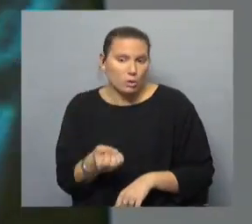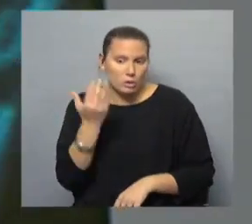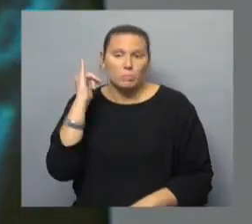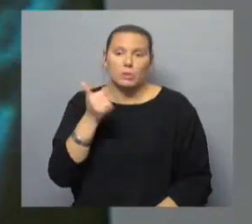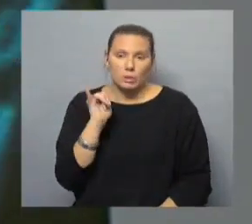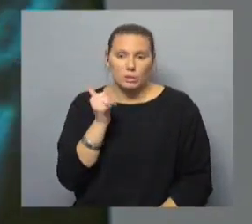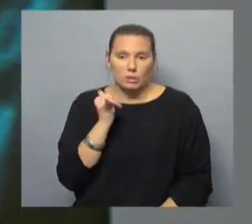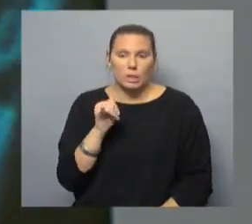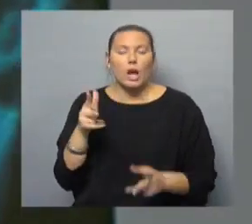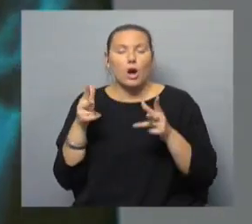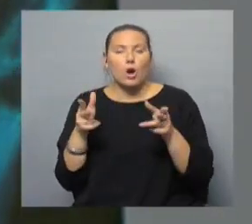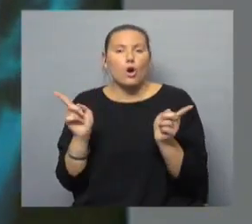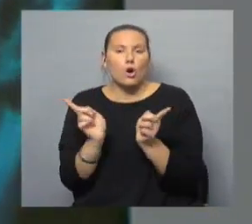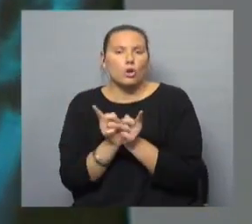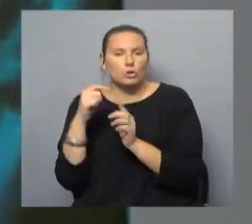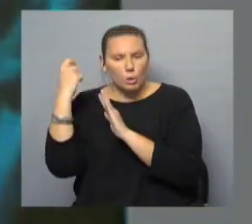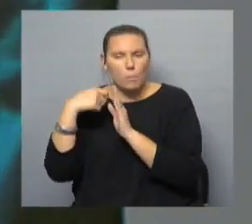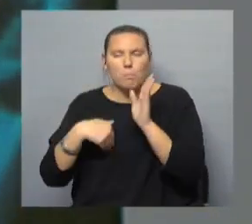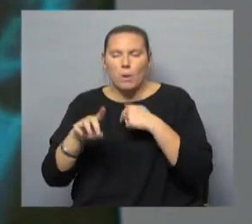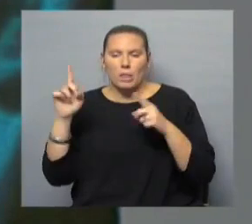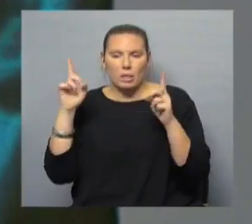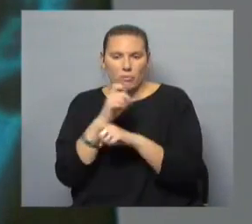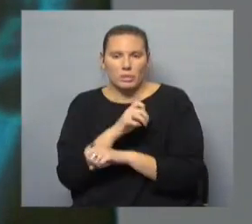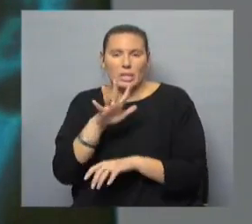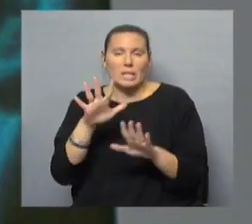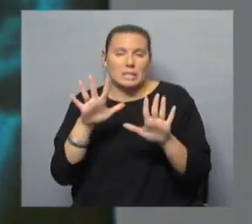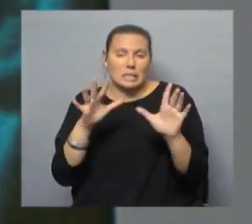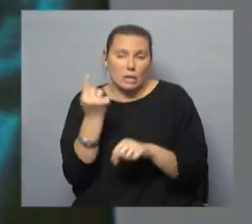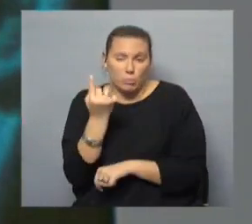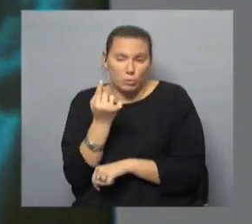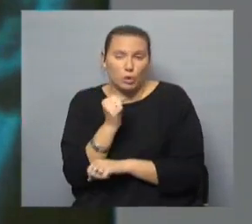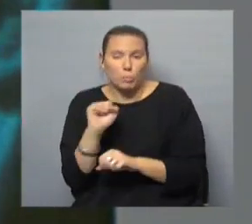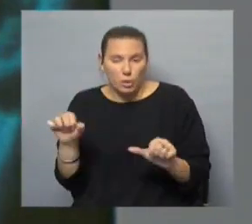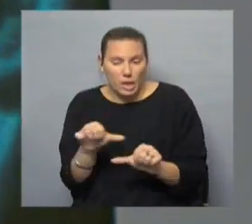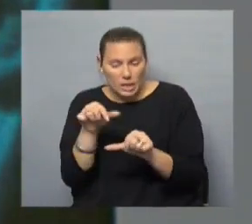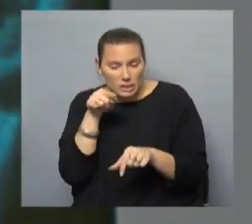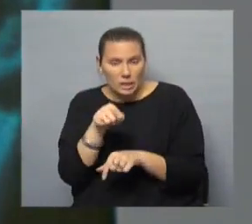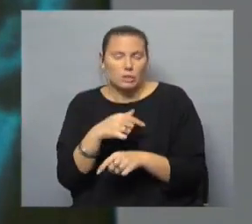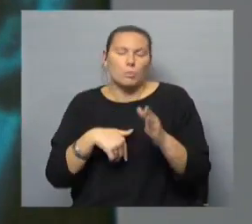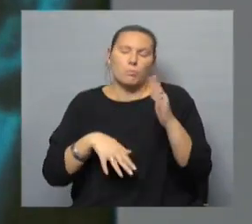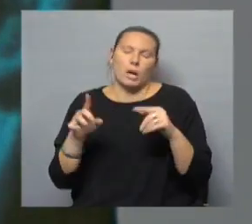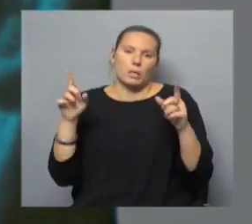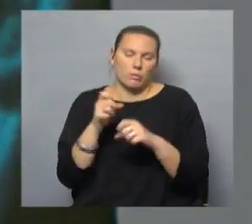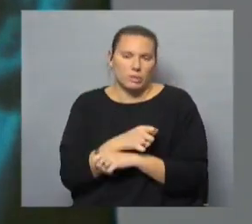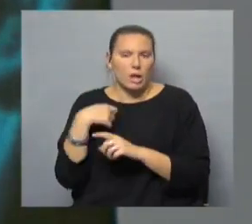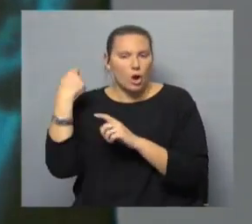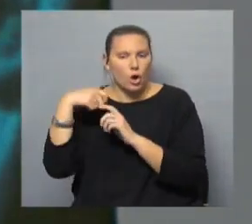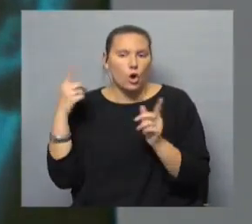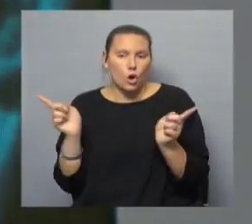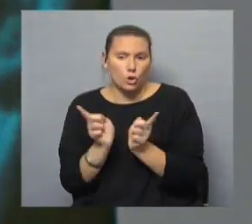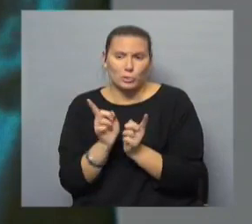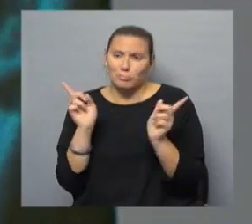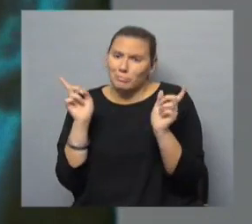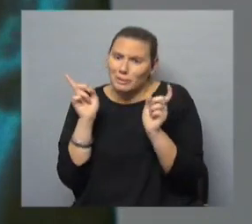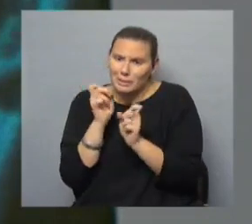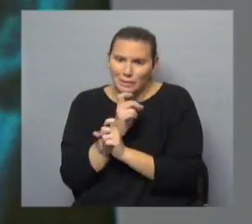Buenísimo. Y sí, en cortometraje es mucho más difícil, porque en cortometraje tenés 10 minutos y lograr eso es... Siempre digo, hacer cortometraje es